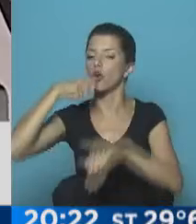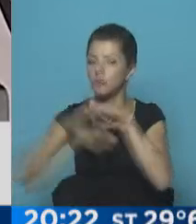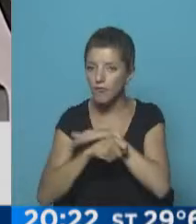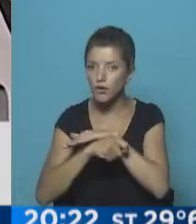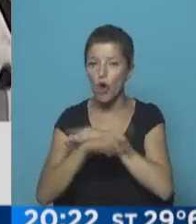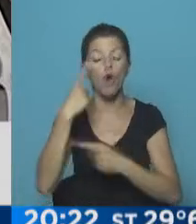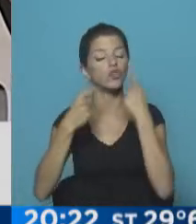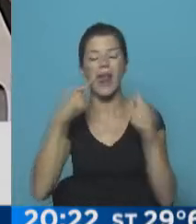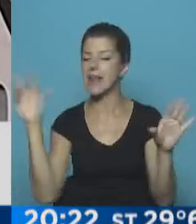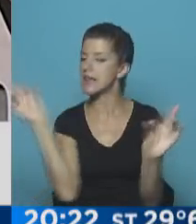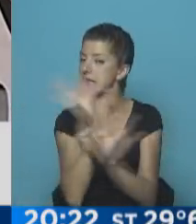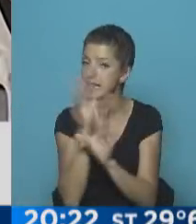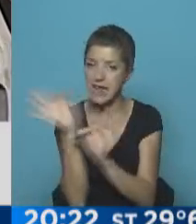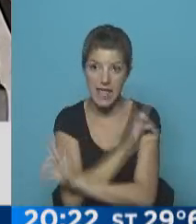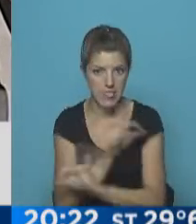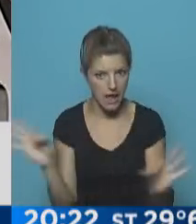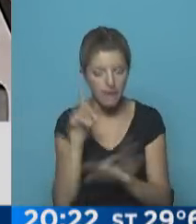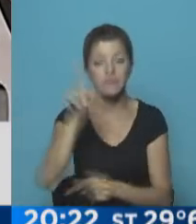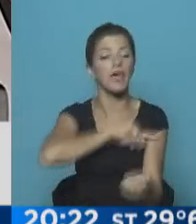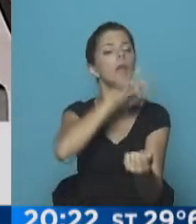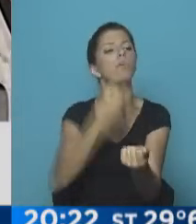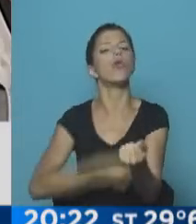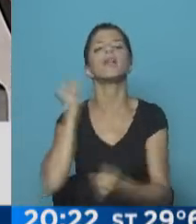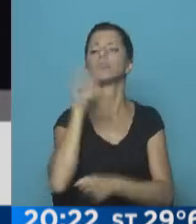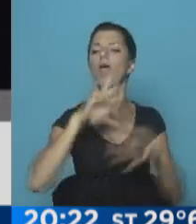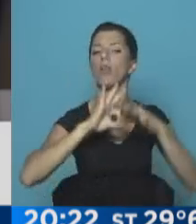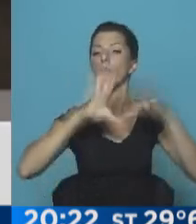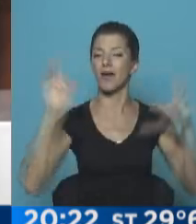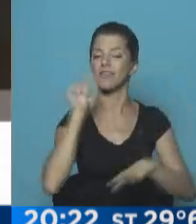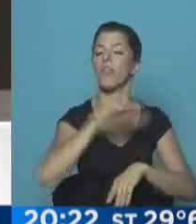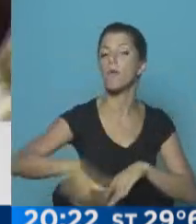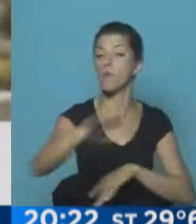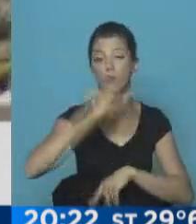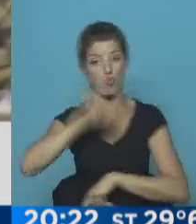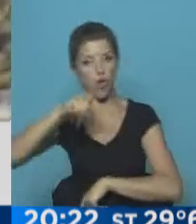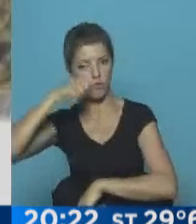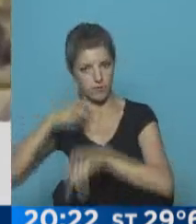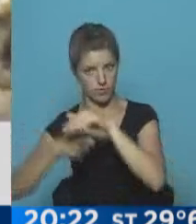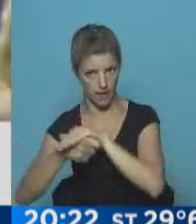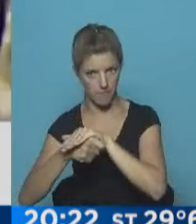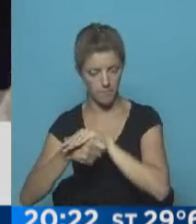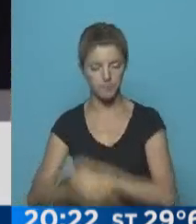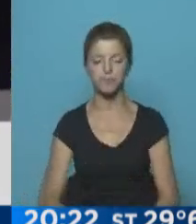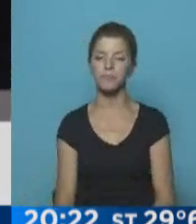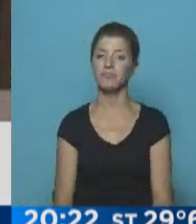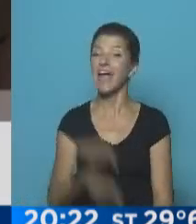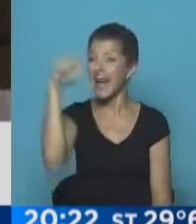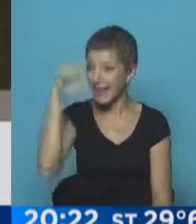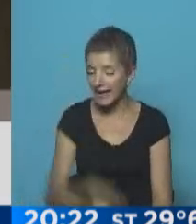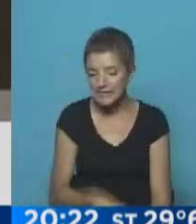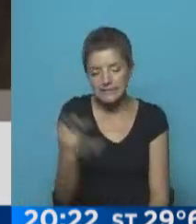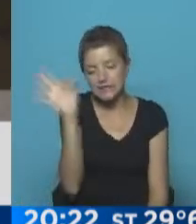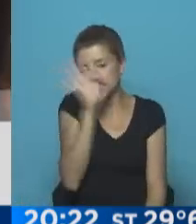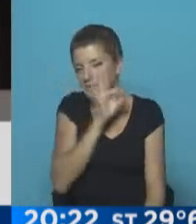el poder. Que el poder sea el poder de la democracia, el poder de la gente. Acá hay tolerancia cero para